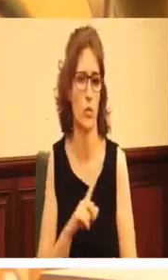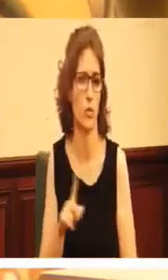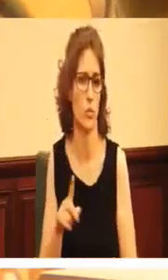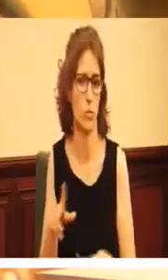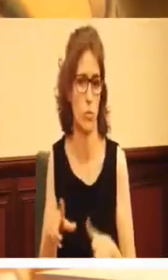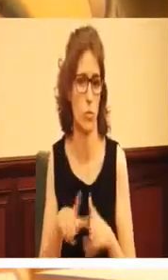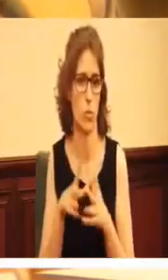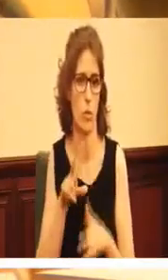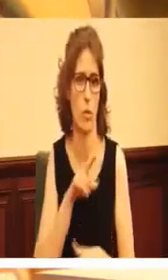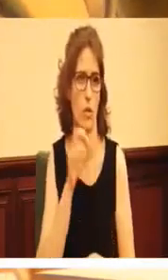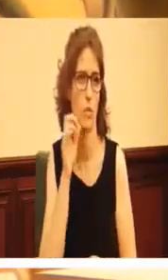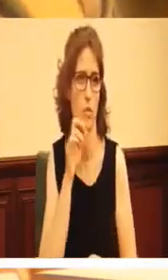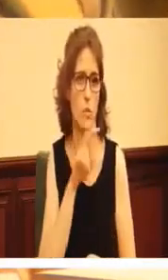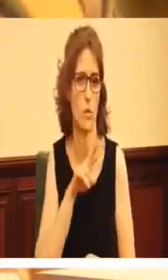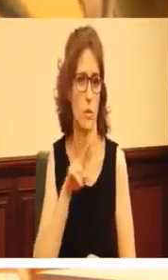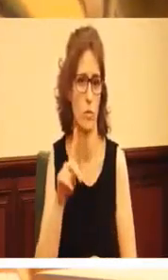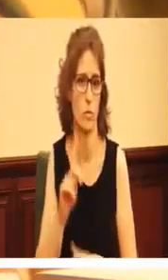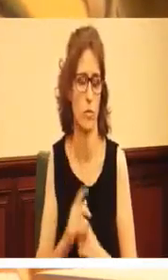después de escucharles, no sé,